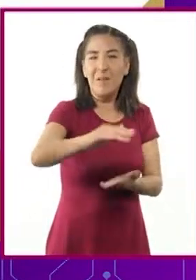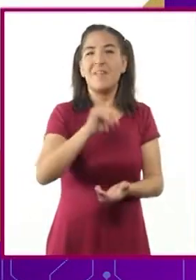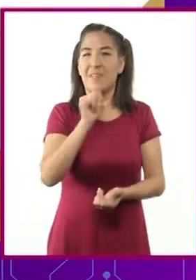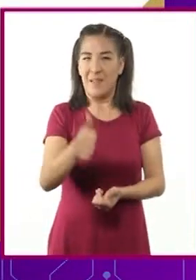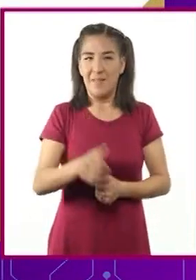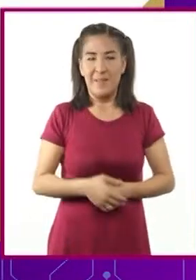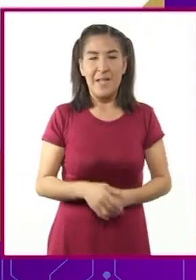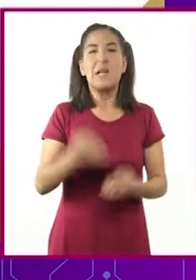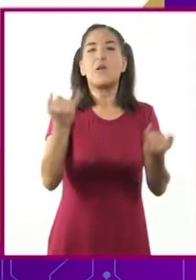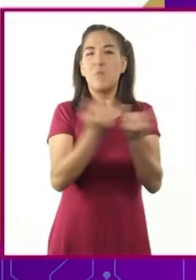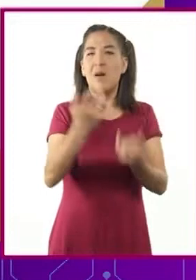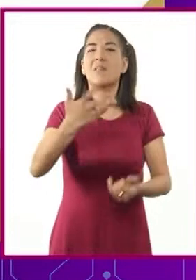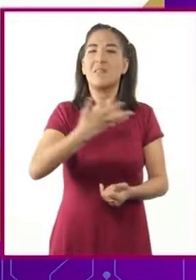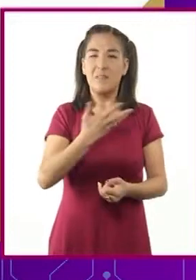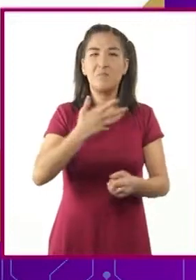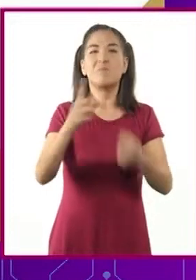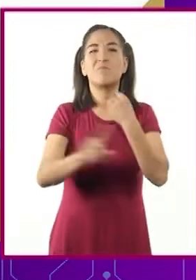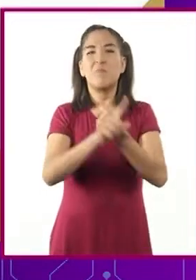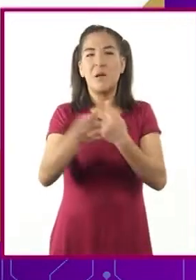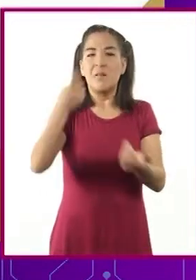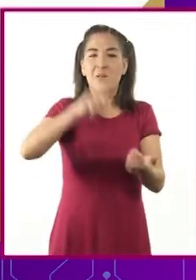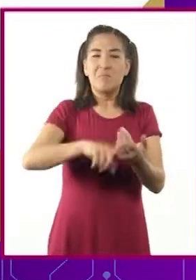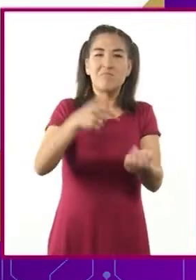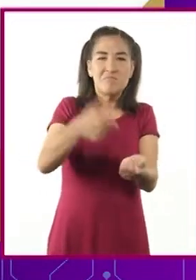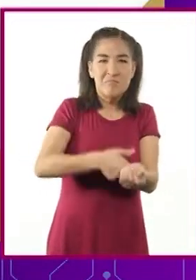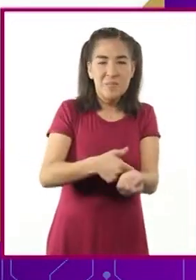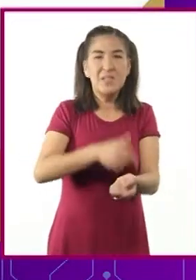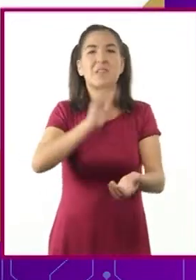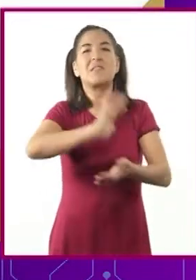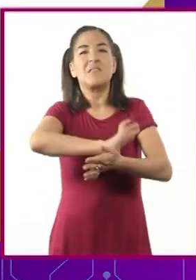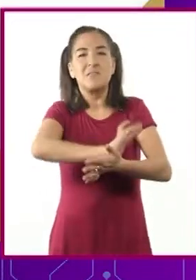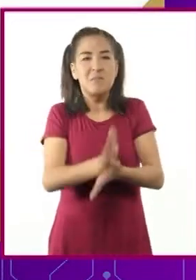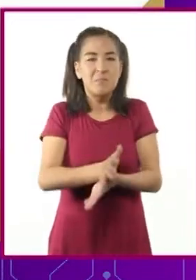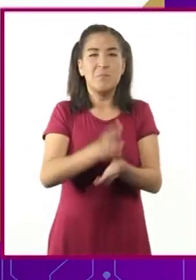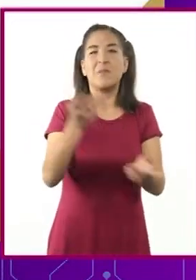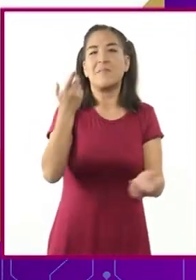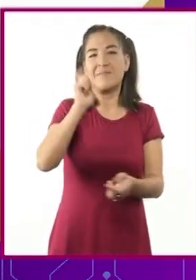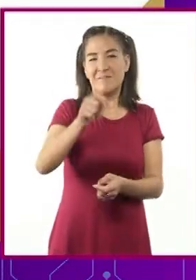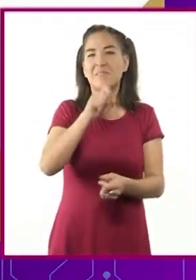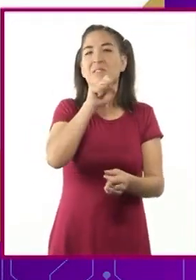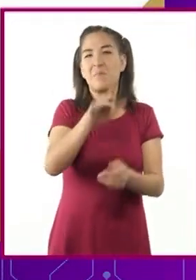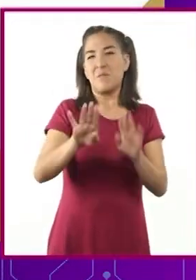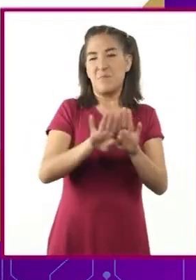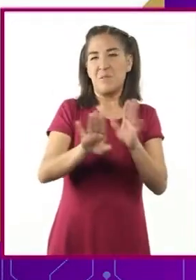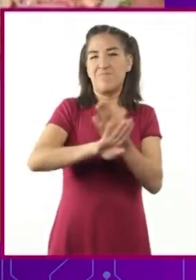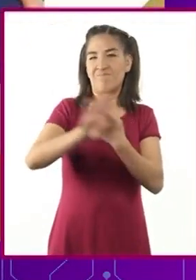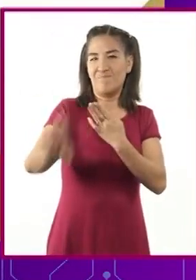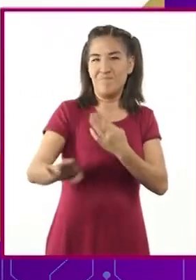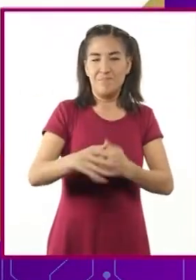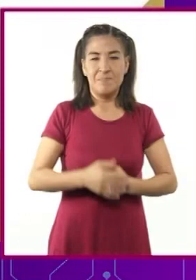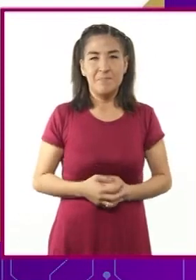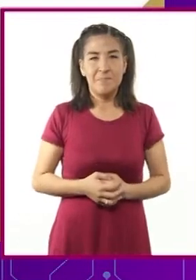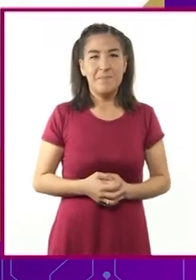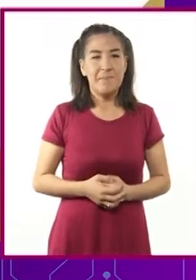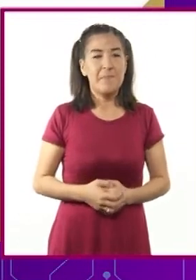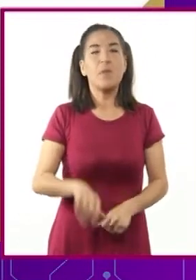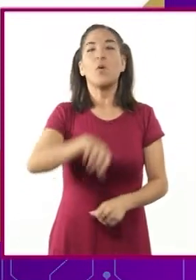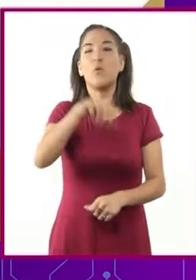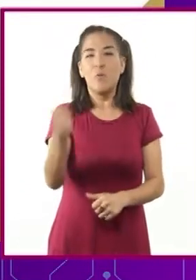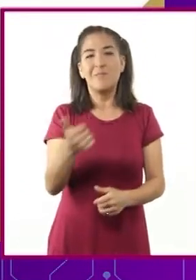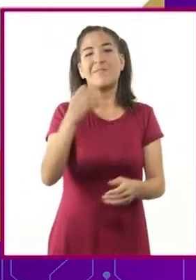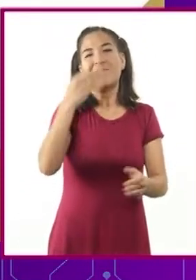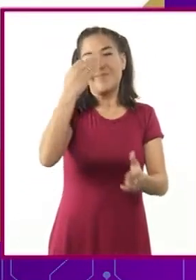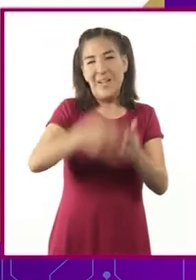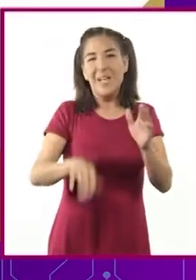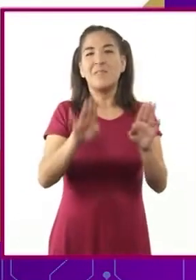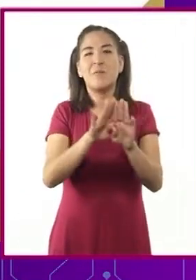Asimismo, existen problemas de aislamiento, discriminación y marginación. Otra desventaja de los espacios